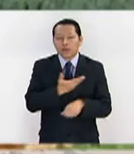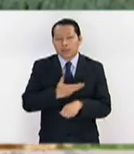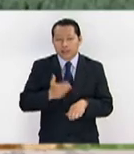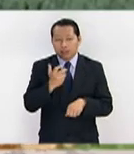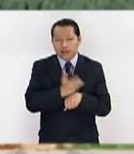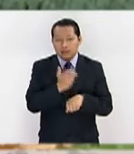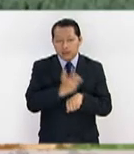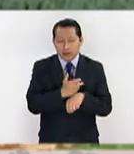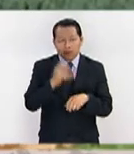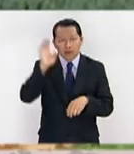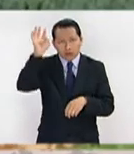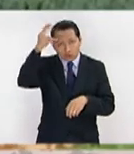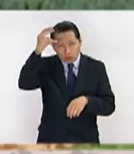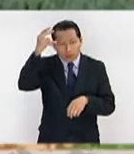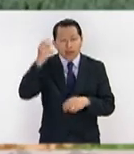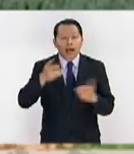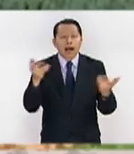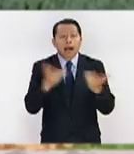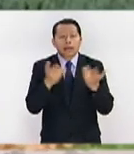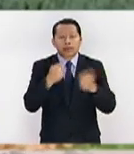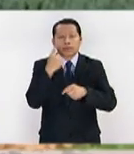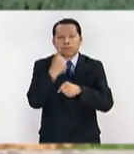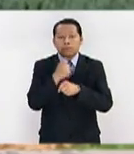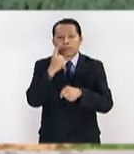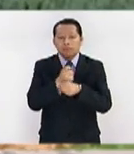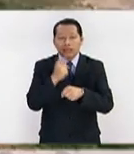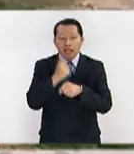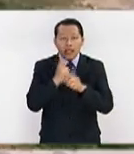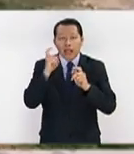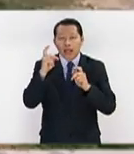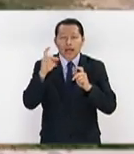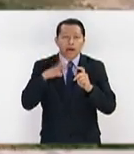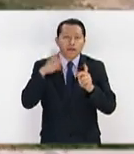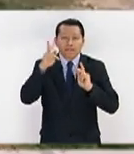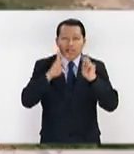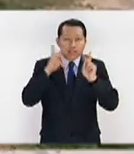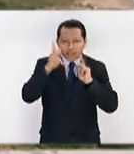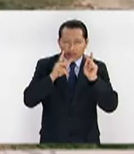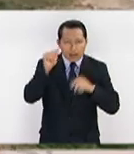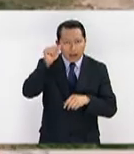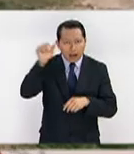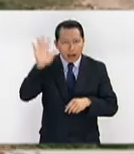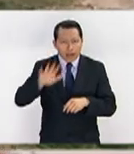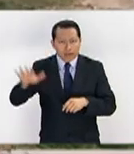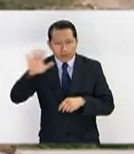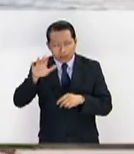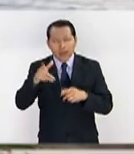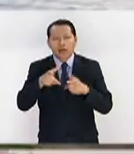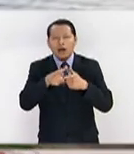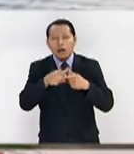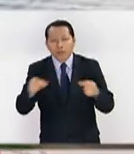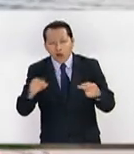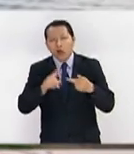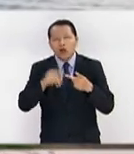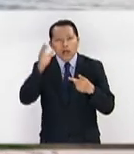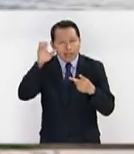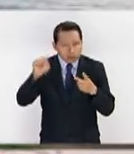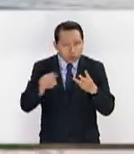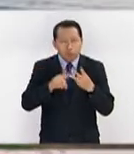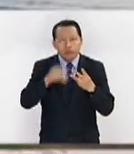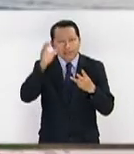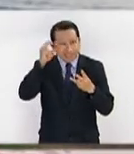los Estados Unidos, Donald Trump, realizará su primera gira por Asia, donde visitará Japón, Corea del Sur,